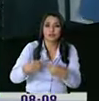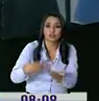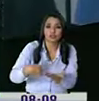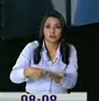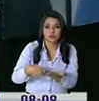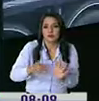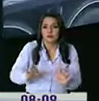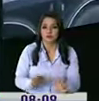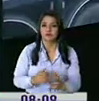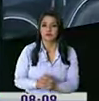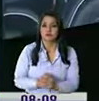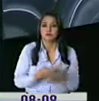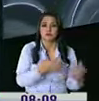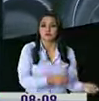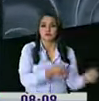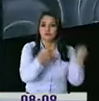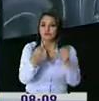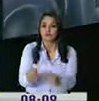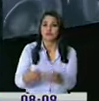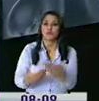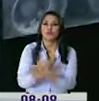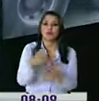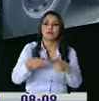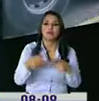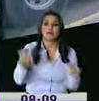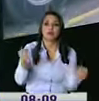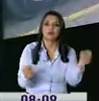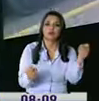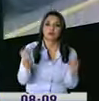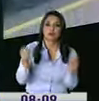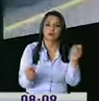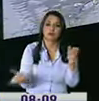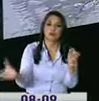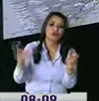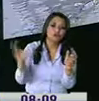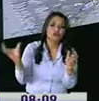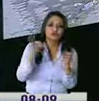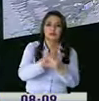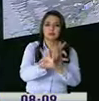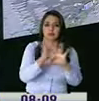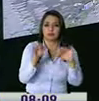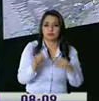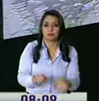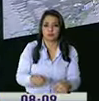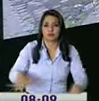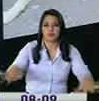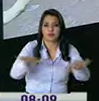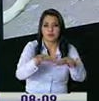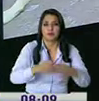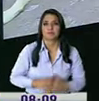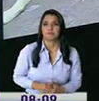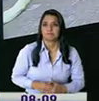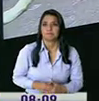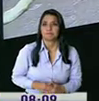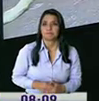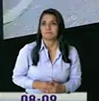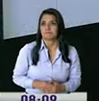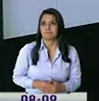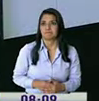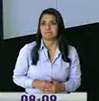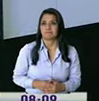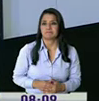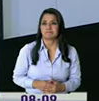lo menos están ya trayendo nuevas unidades para incorporarles justamente a las pocas o muchas que